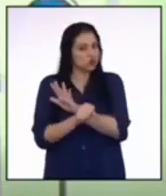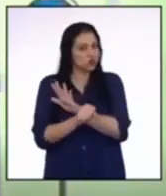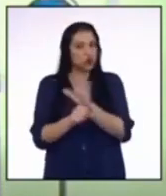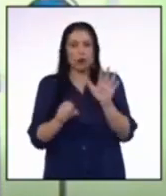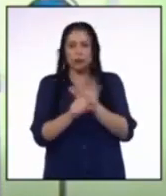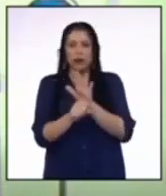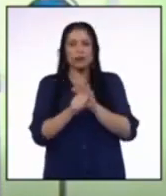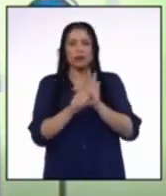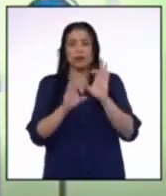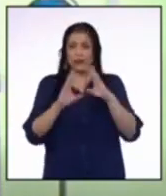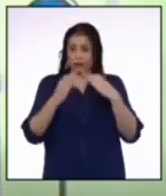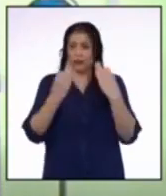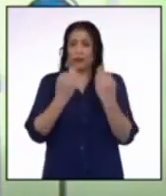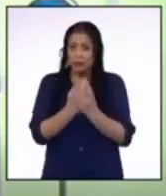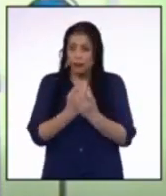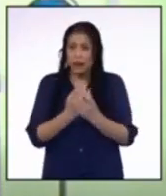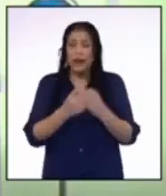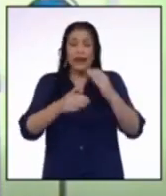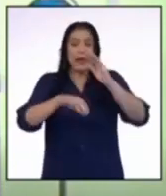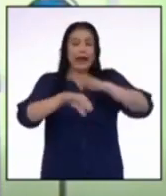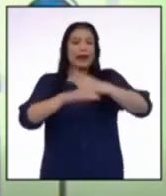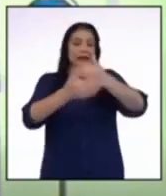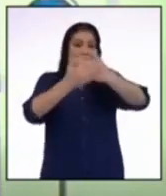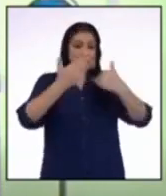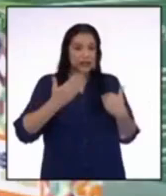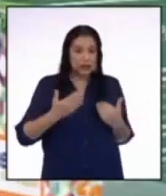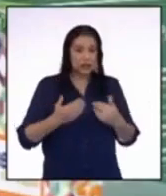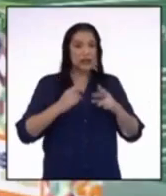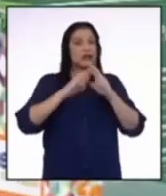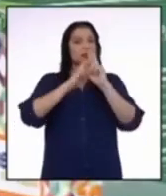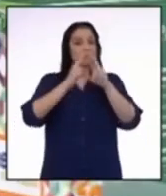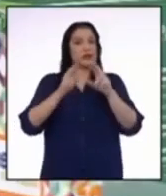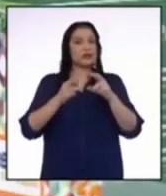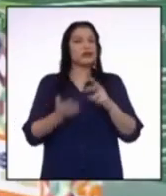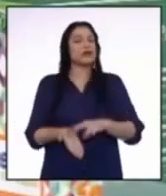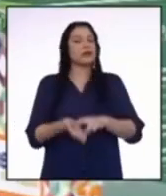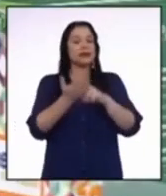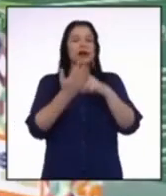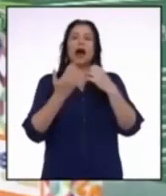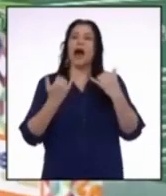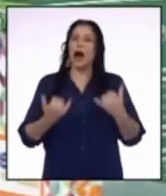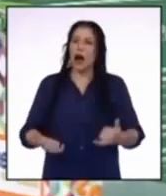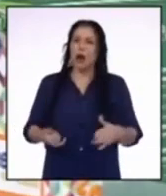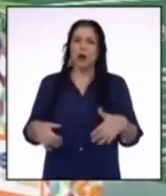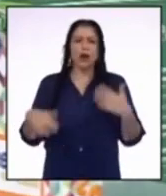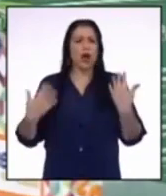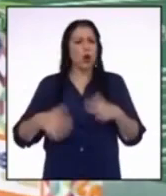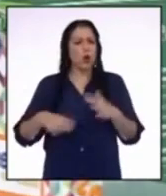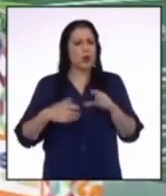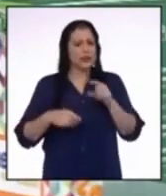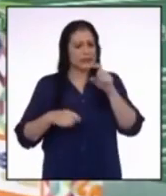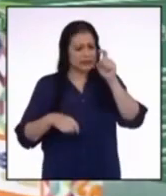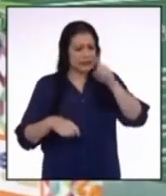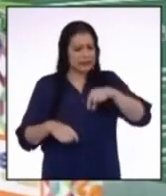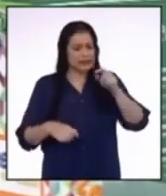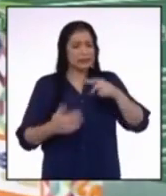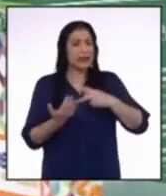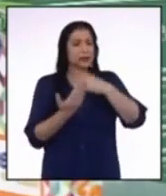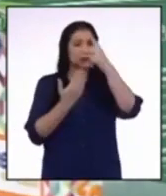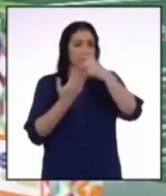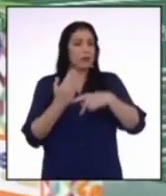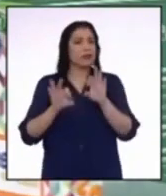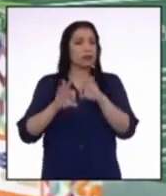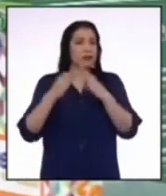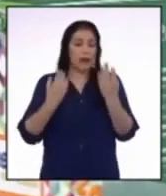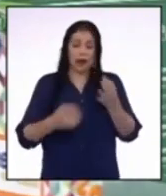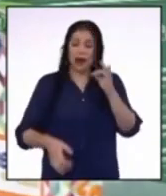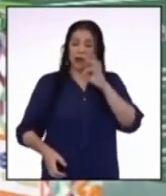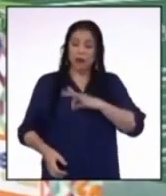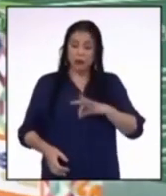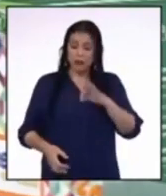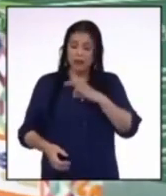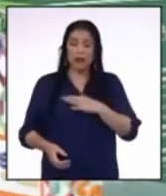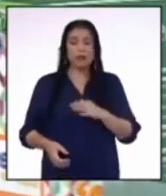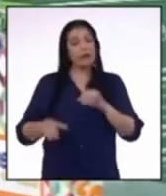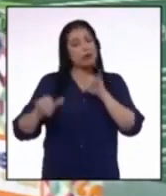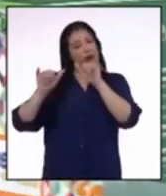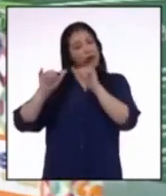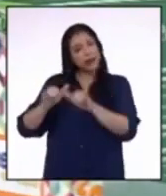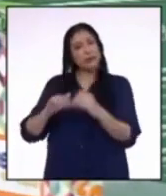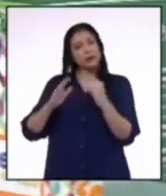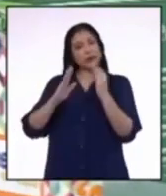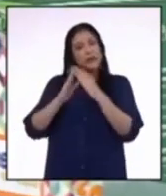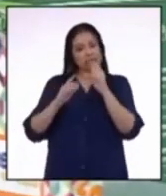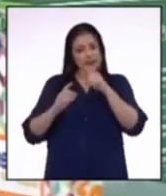en acciones de prevención, respuesta y rehabilitación. Ahora más que nunca se hace necesario este plan familiar. Aprovechando que estamos más tiempo en